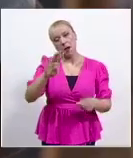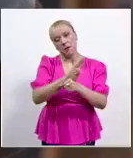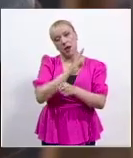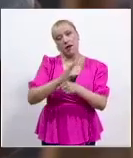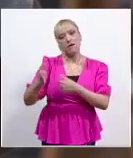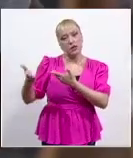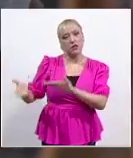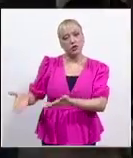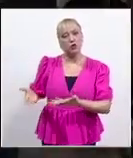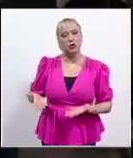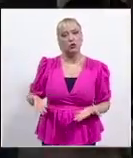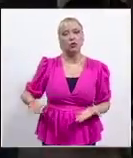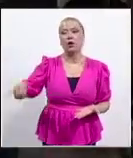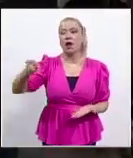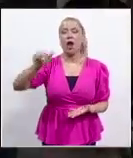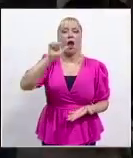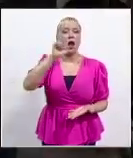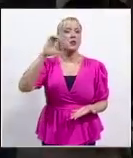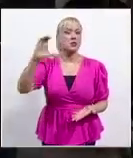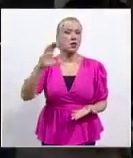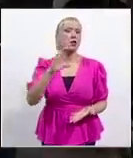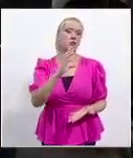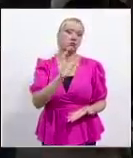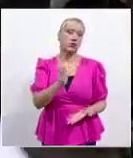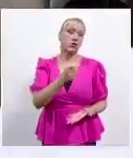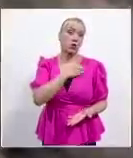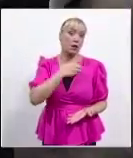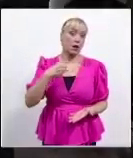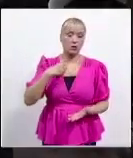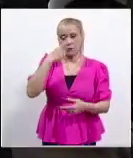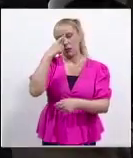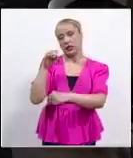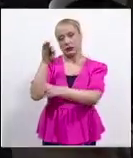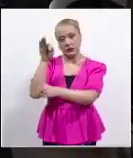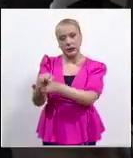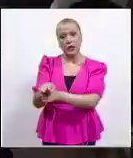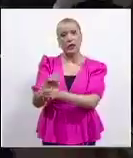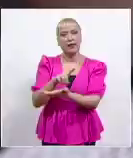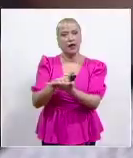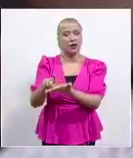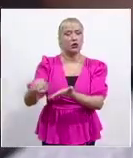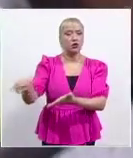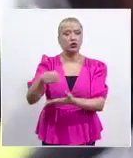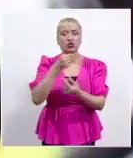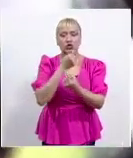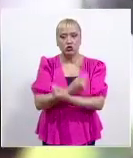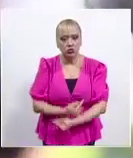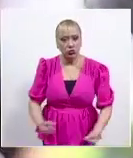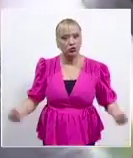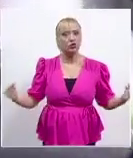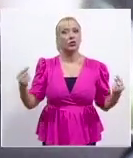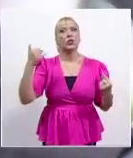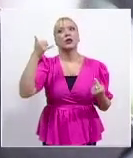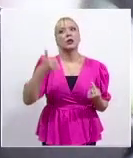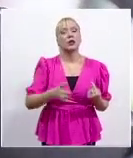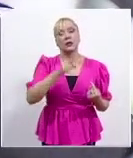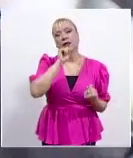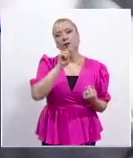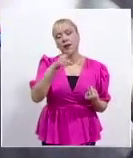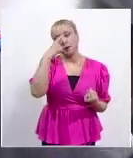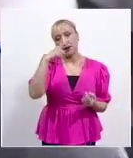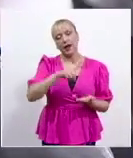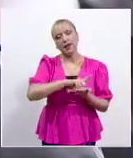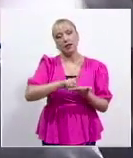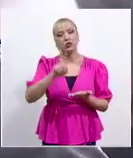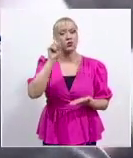beneficiados, pues la sociedad civil tiene el deber de incidir en el ejercicio efectivo del interés superior de la infancia y en el ejercicio efectivo de los